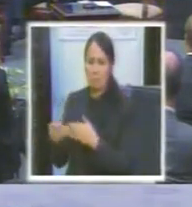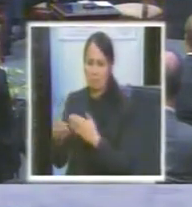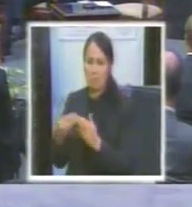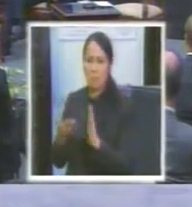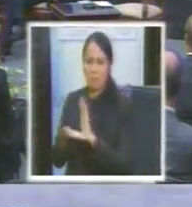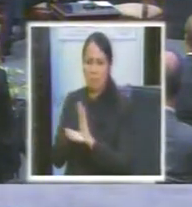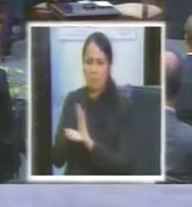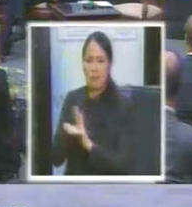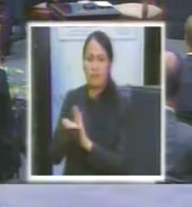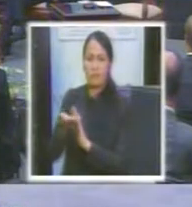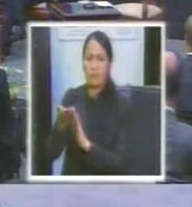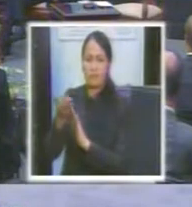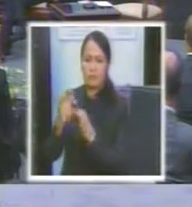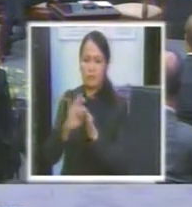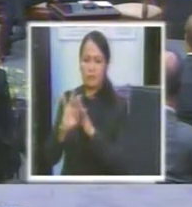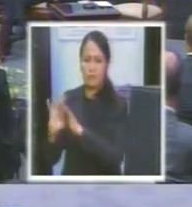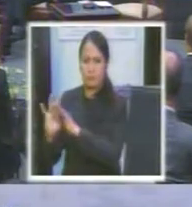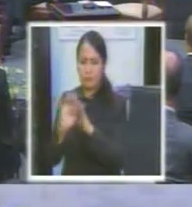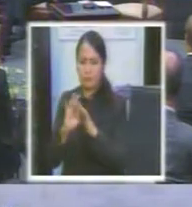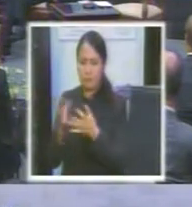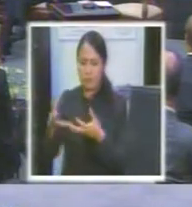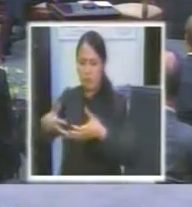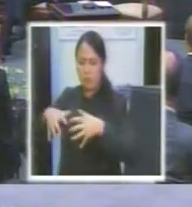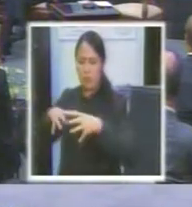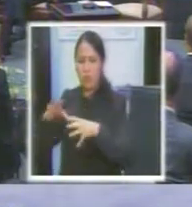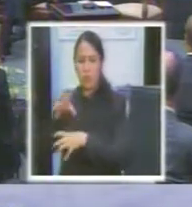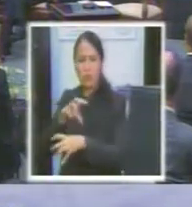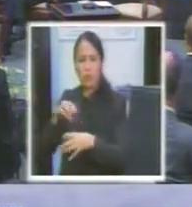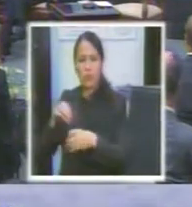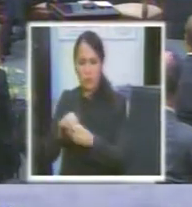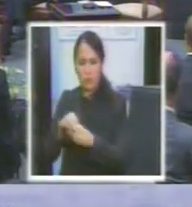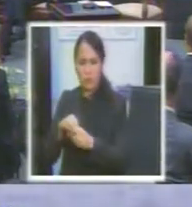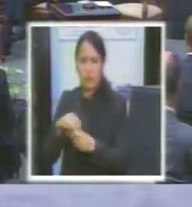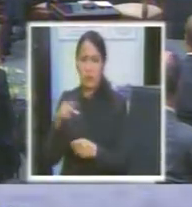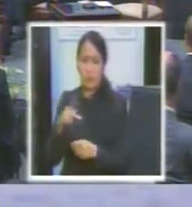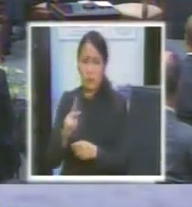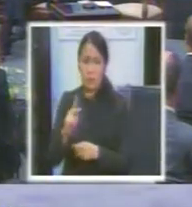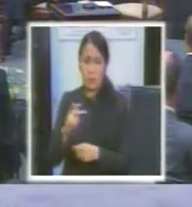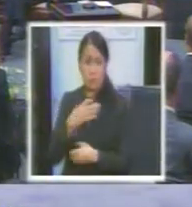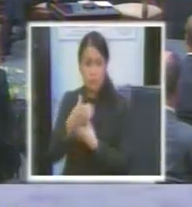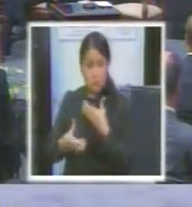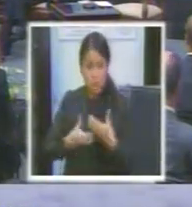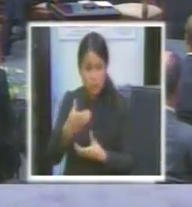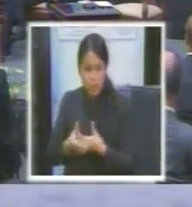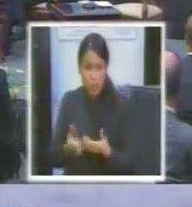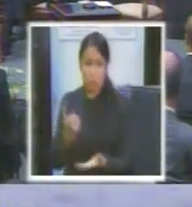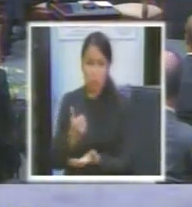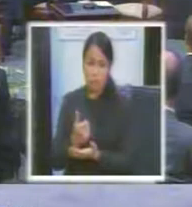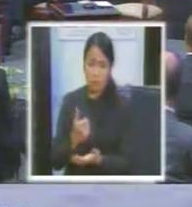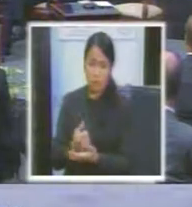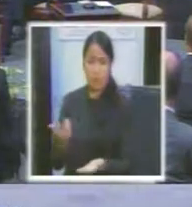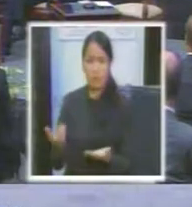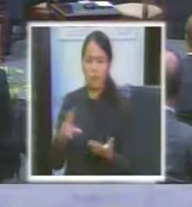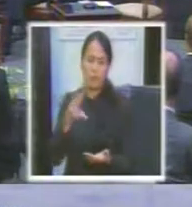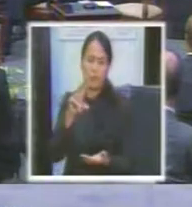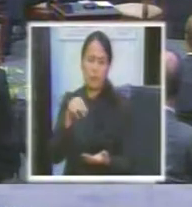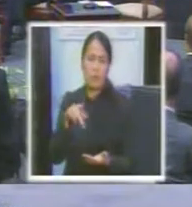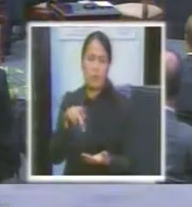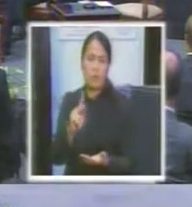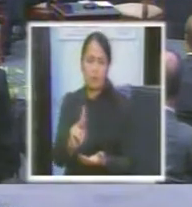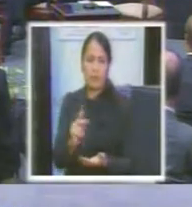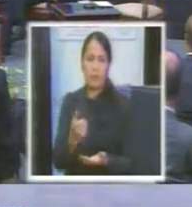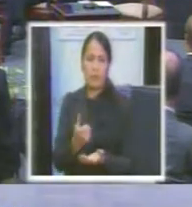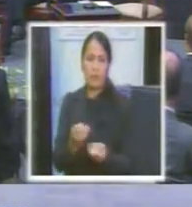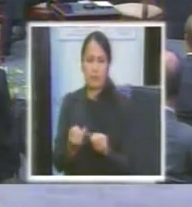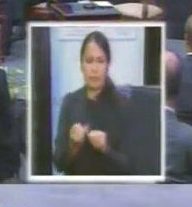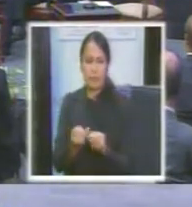de integración en todo el planeta. Es cierto que no todo es comercio y finanzas y que la inversión cultural